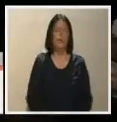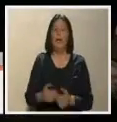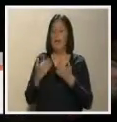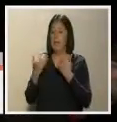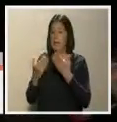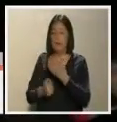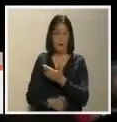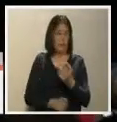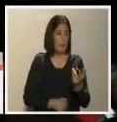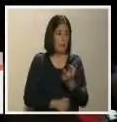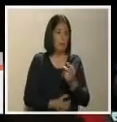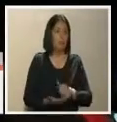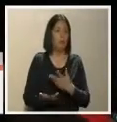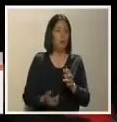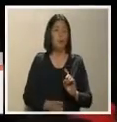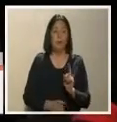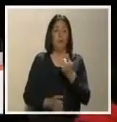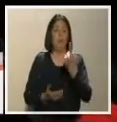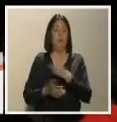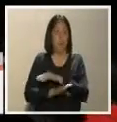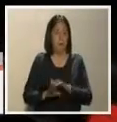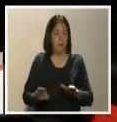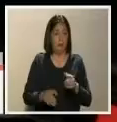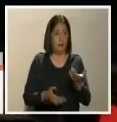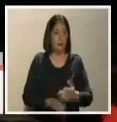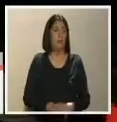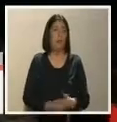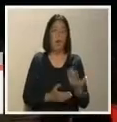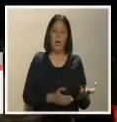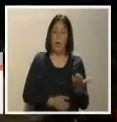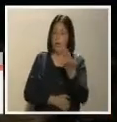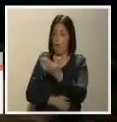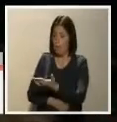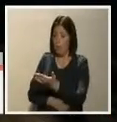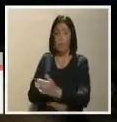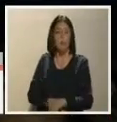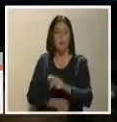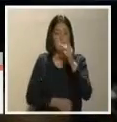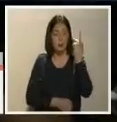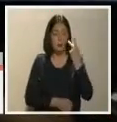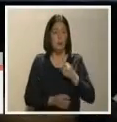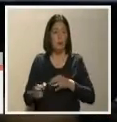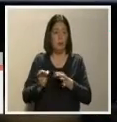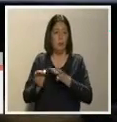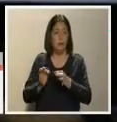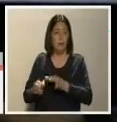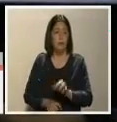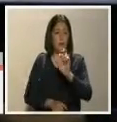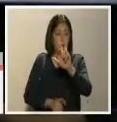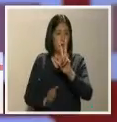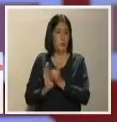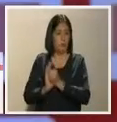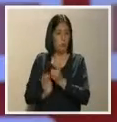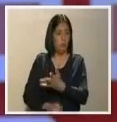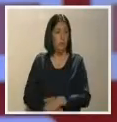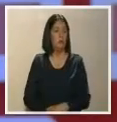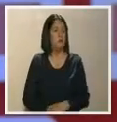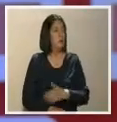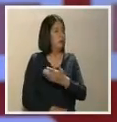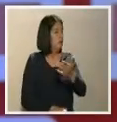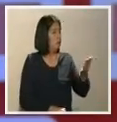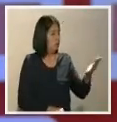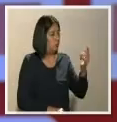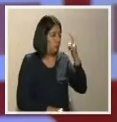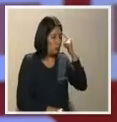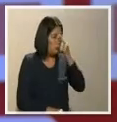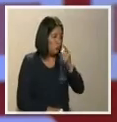Agradecemos a ambos. Finaliza el primer intercambio de este bloque. Ahora comenzamos con la señora Fujimori con su exposición por 3 minutos. Sus convicciones en la